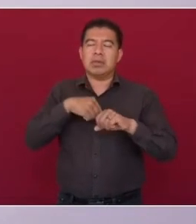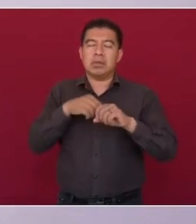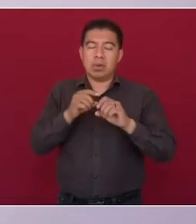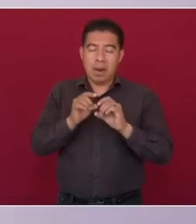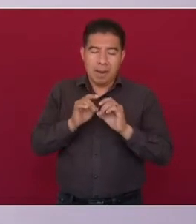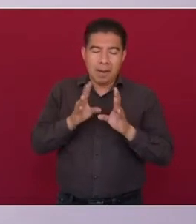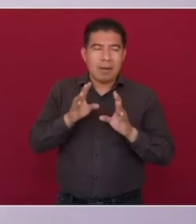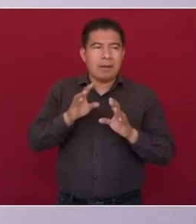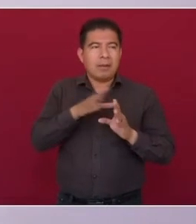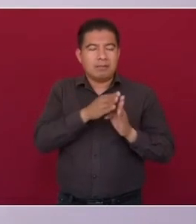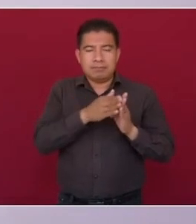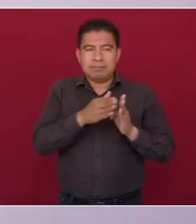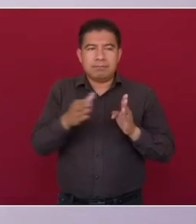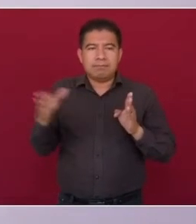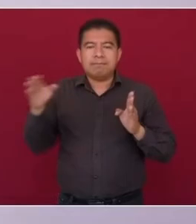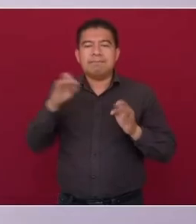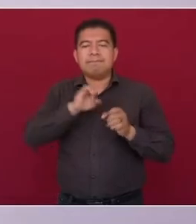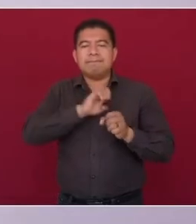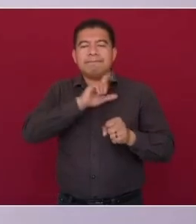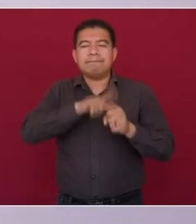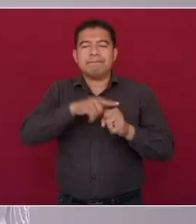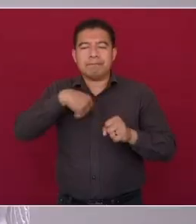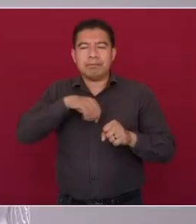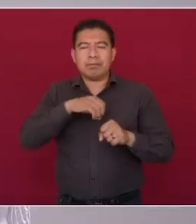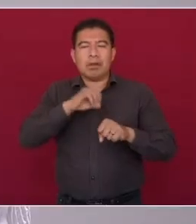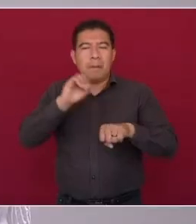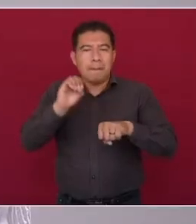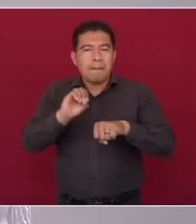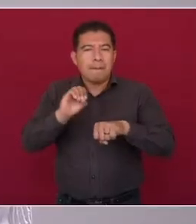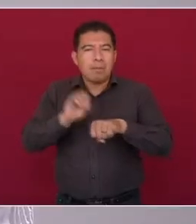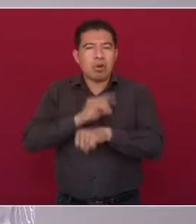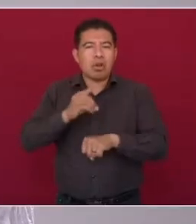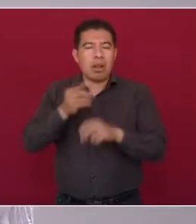circunstancia especial,